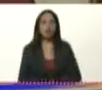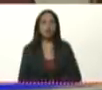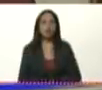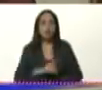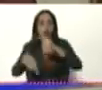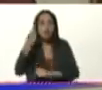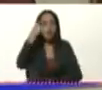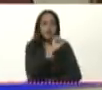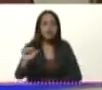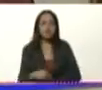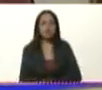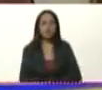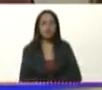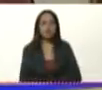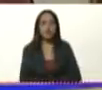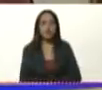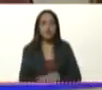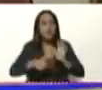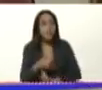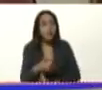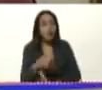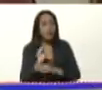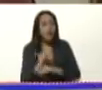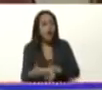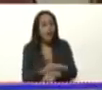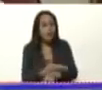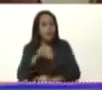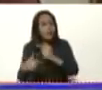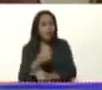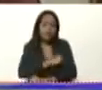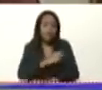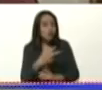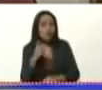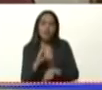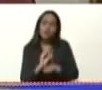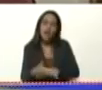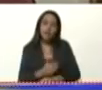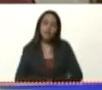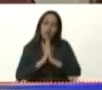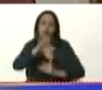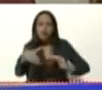Título 8 de la protección de esta Constitución.